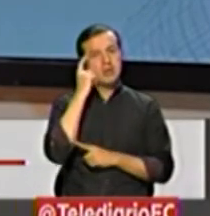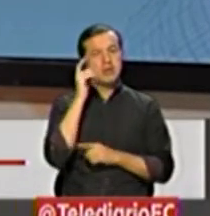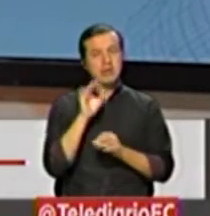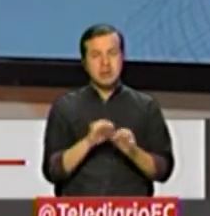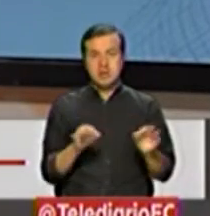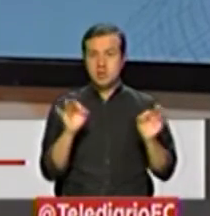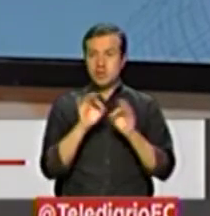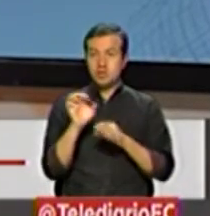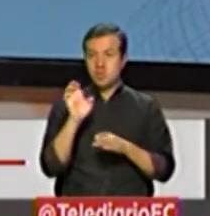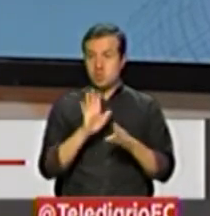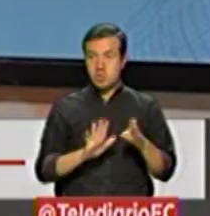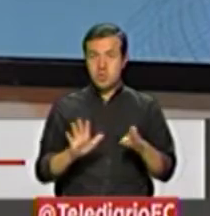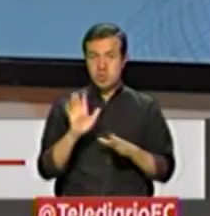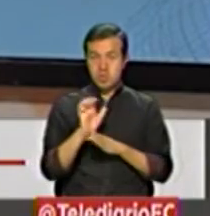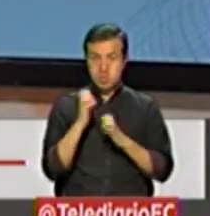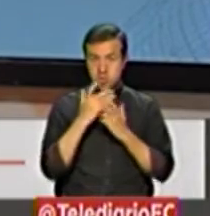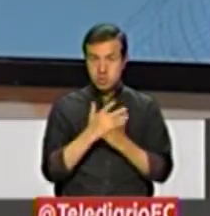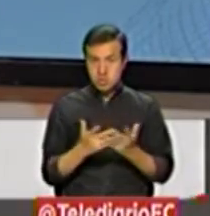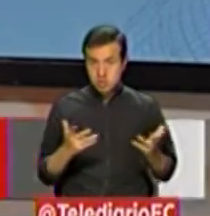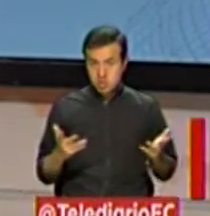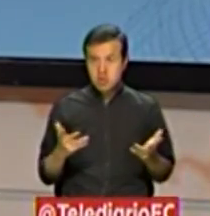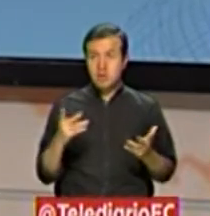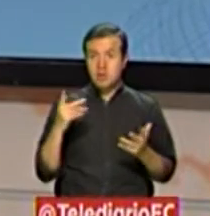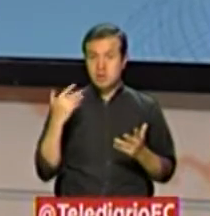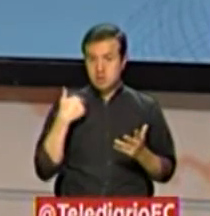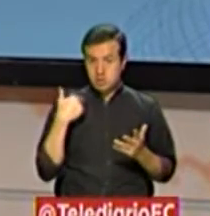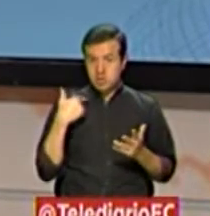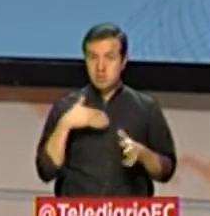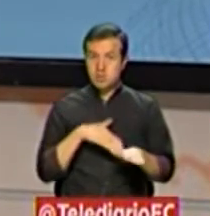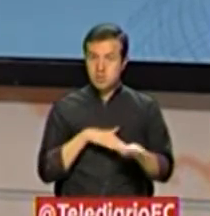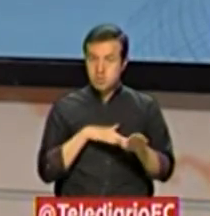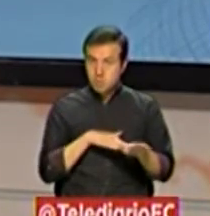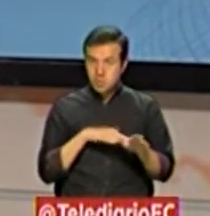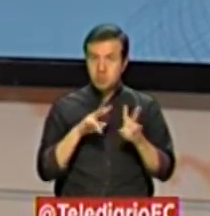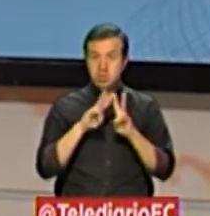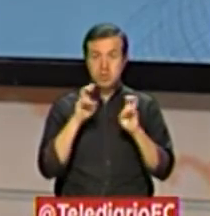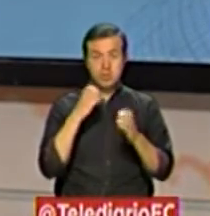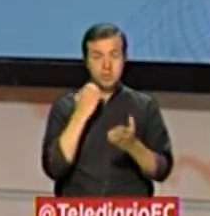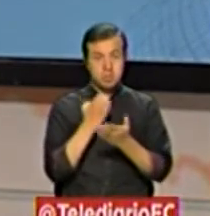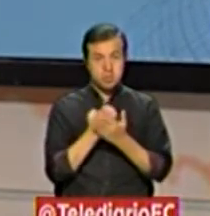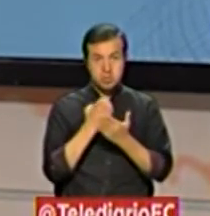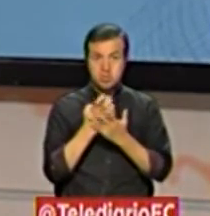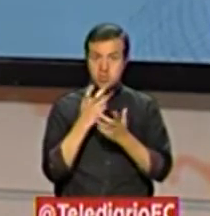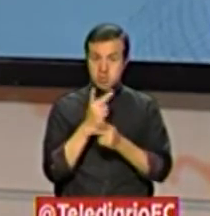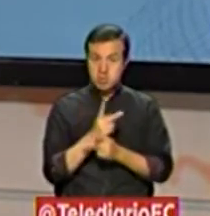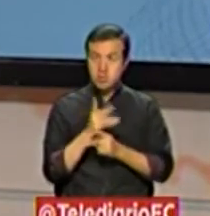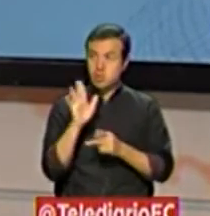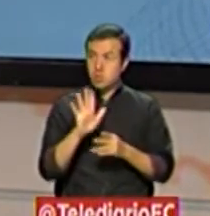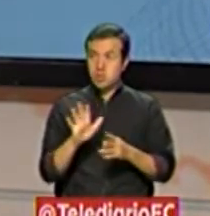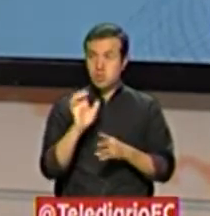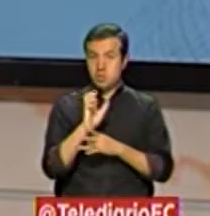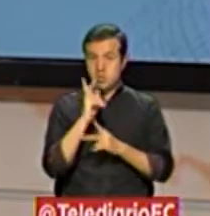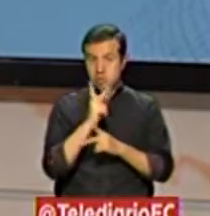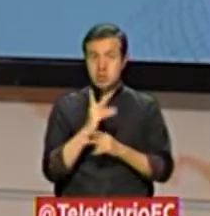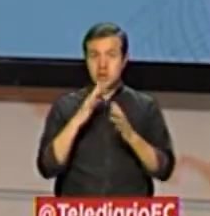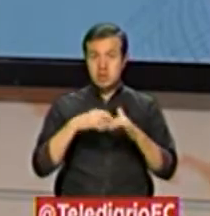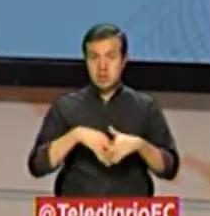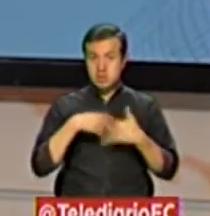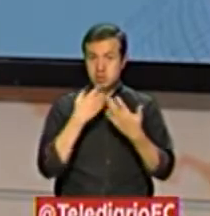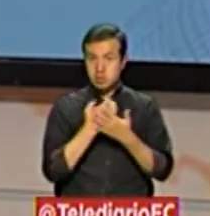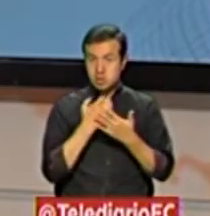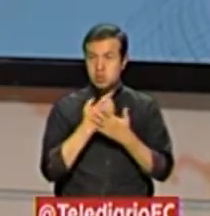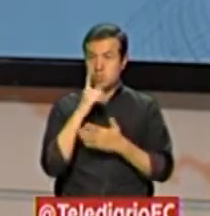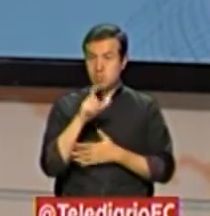importantes que los ecuatorianos queremos, y que tenga ese compromiso con el tema económico. Queremos recuperar el país, es evidente la crisis económica, pero queremos